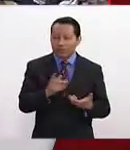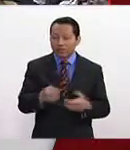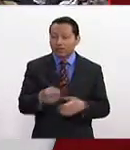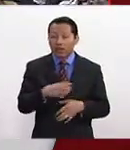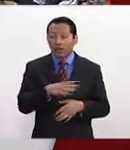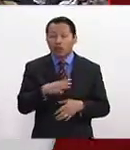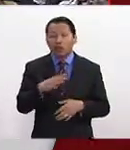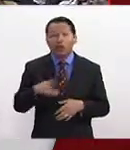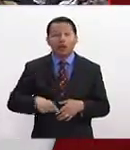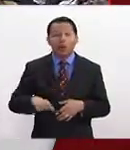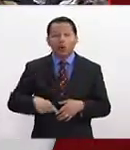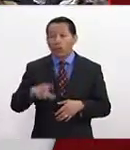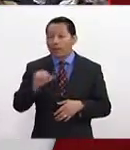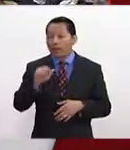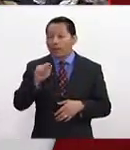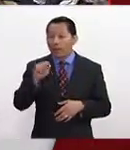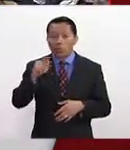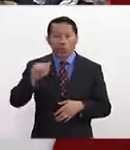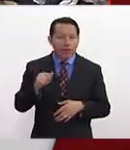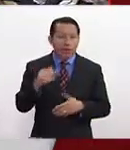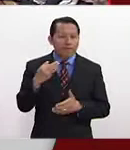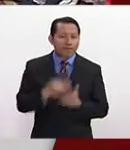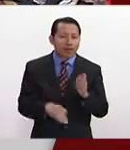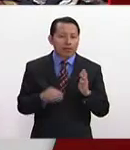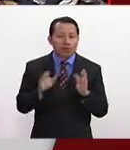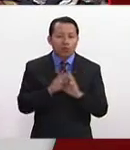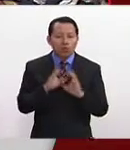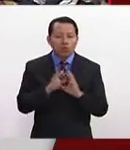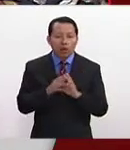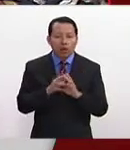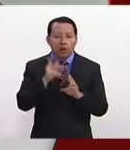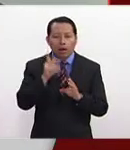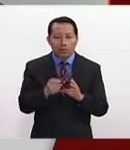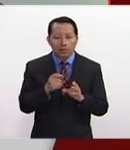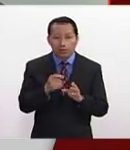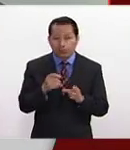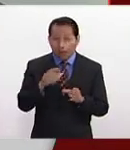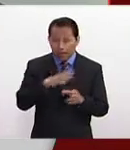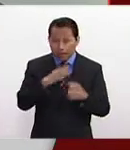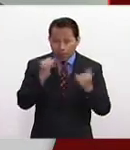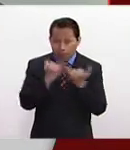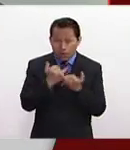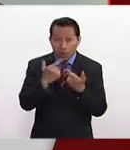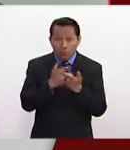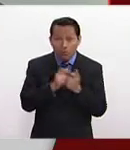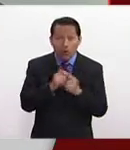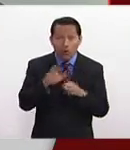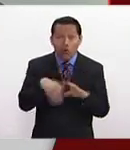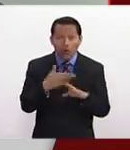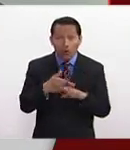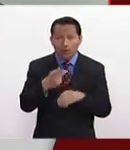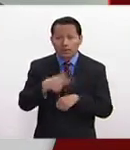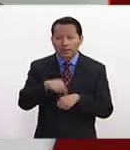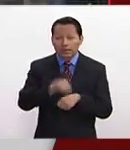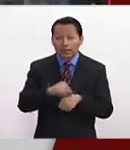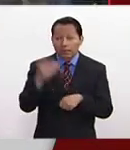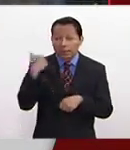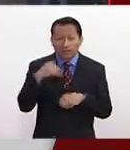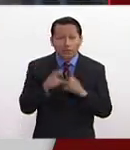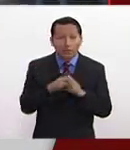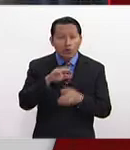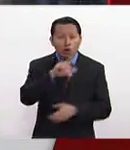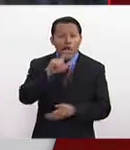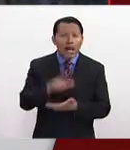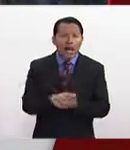gobierno de Cataluña no ha tomado consideración, digamos, incluso a la oposición. La semana pasada se votó la ley